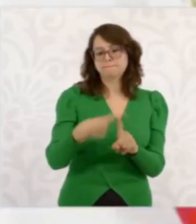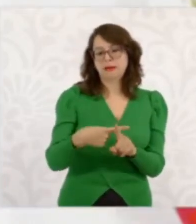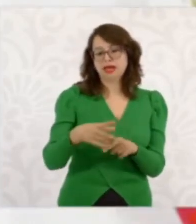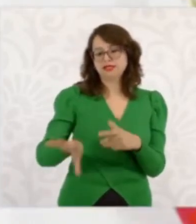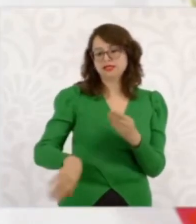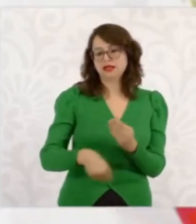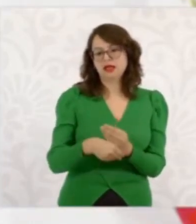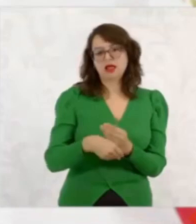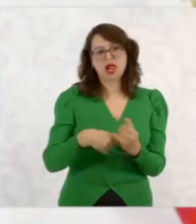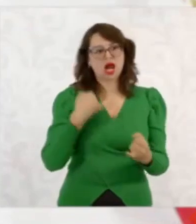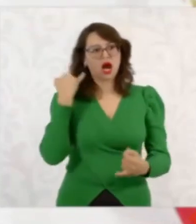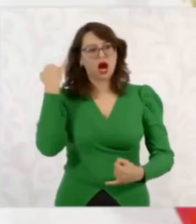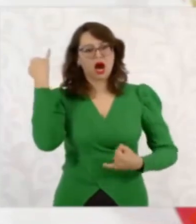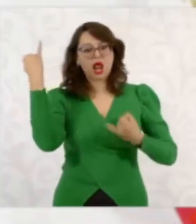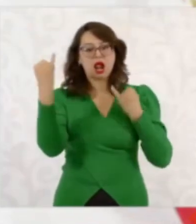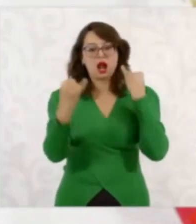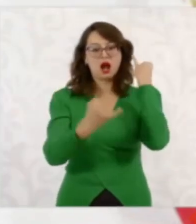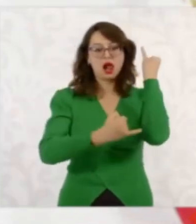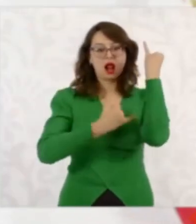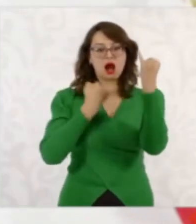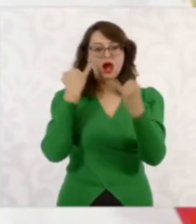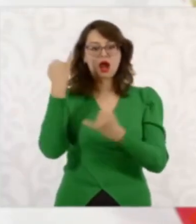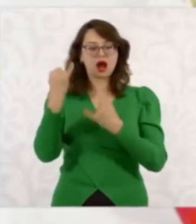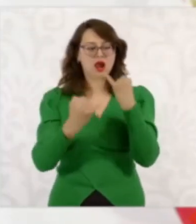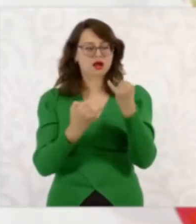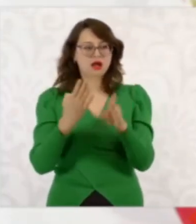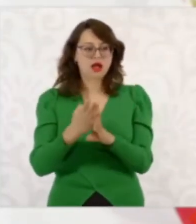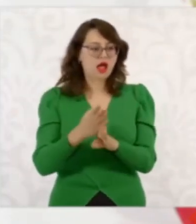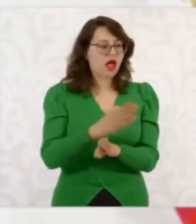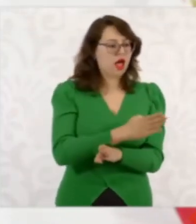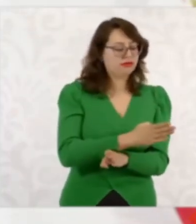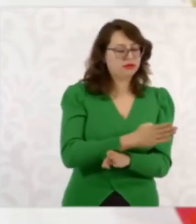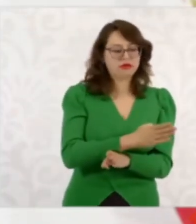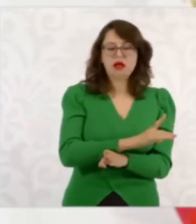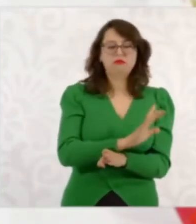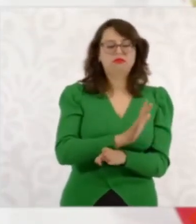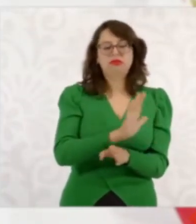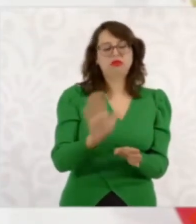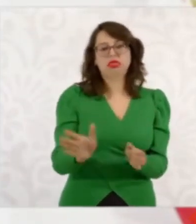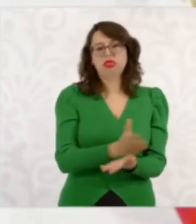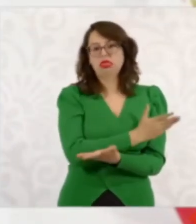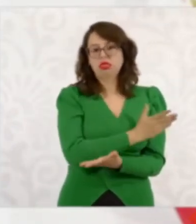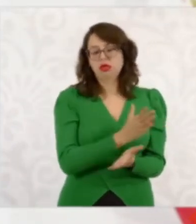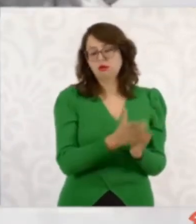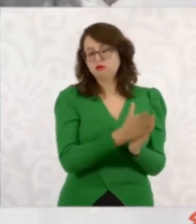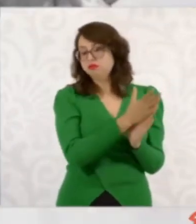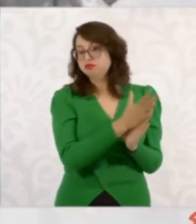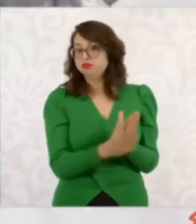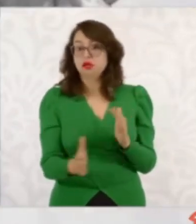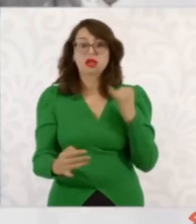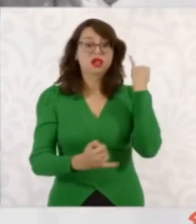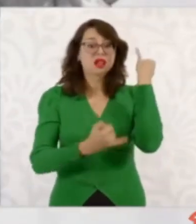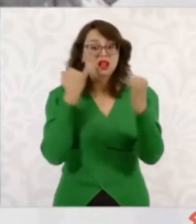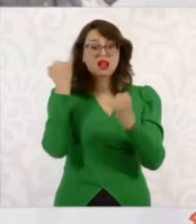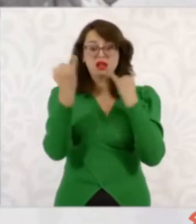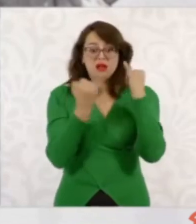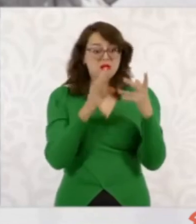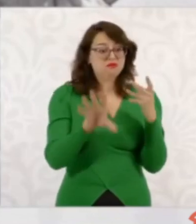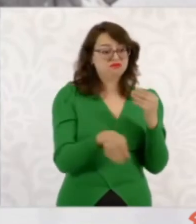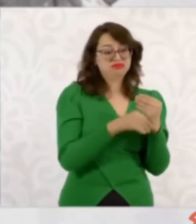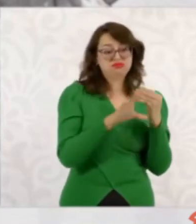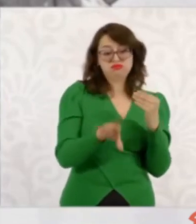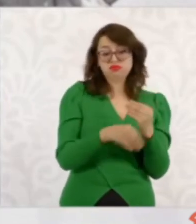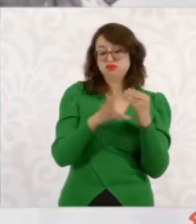otro, pues hay un montón de conceptos que no estaban considerados en el original. Y a partir de ahí ya viene un problema